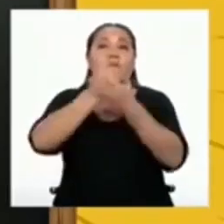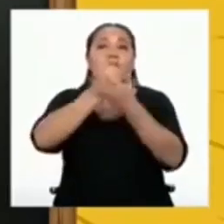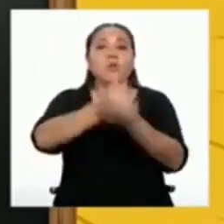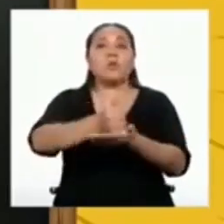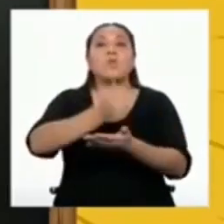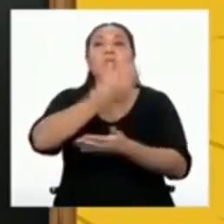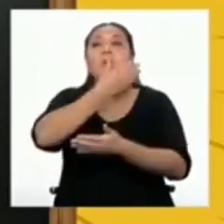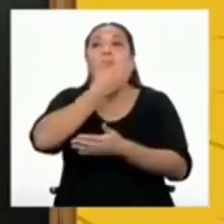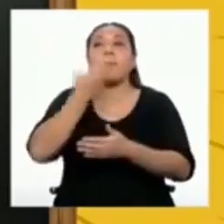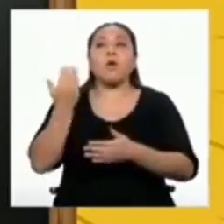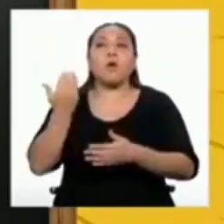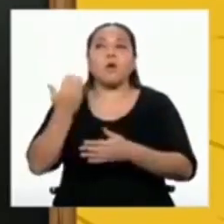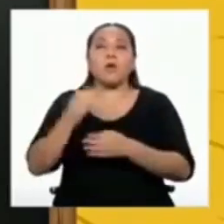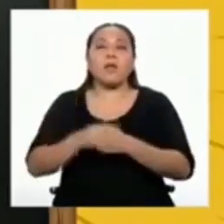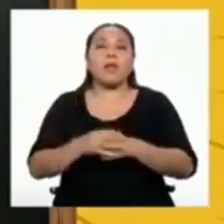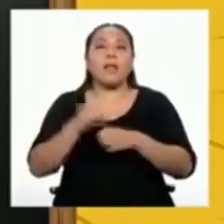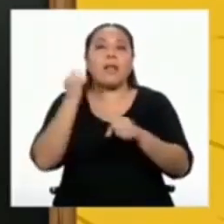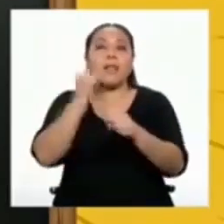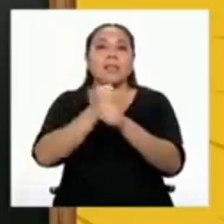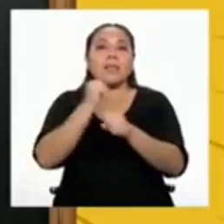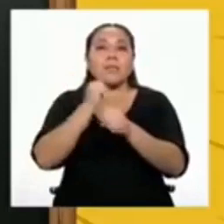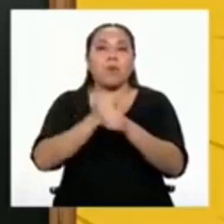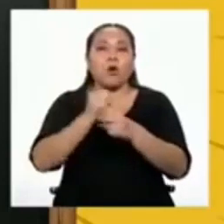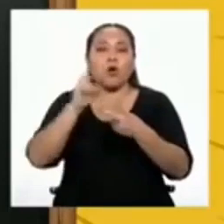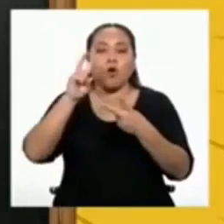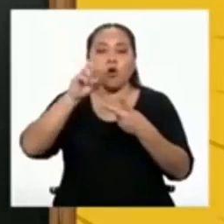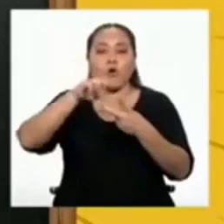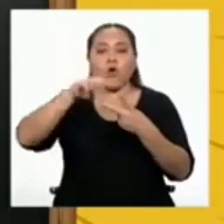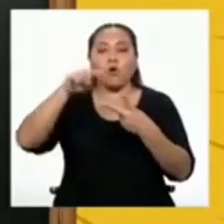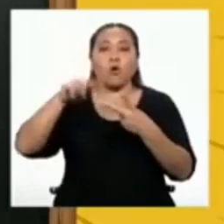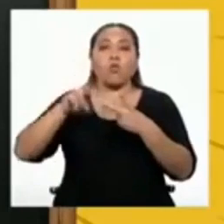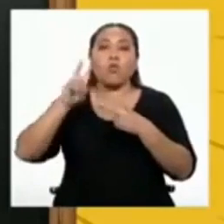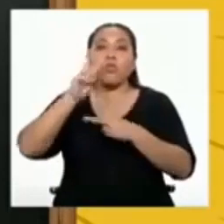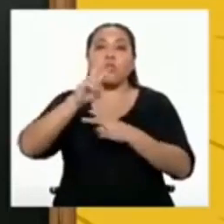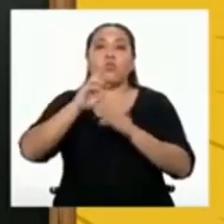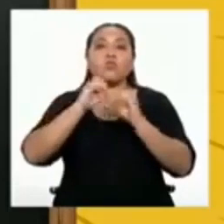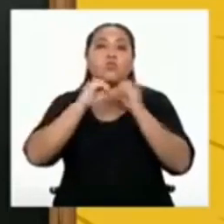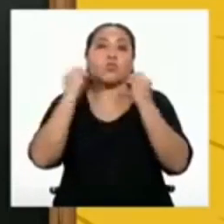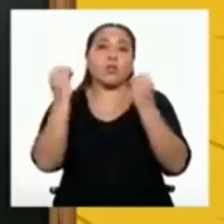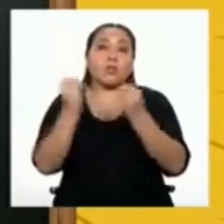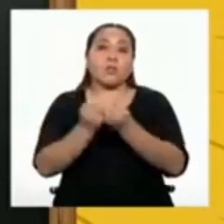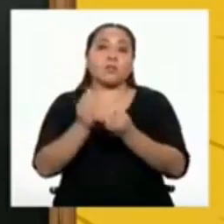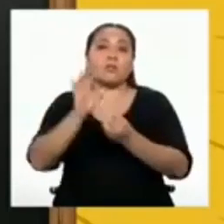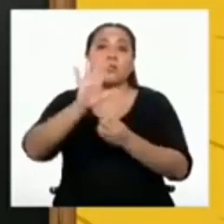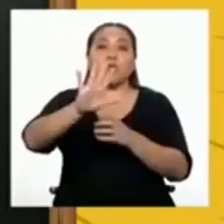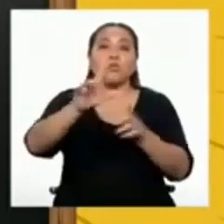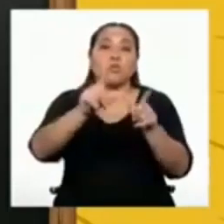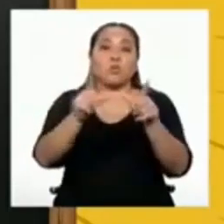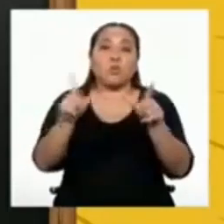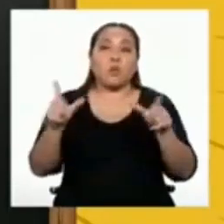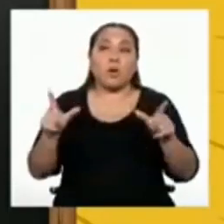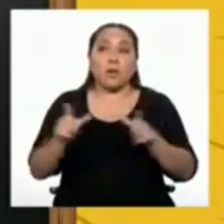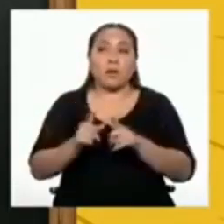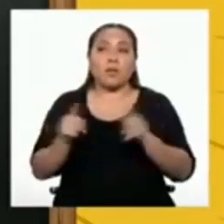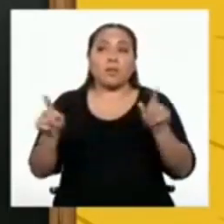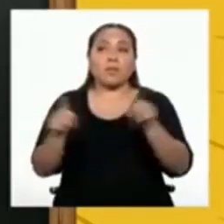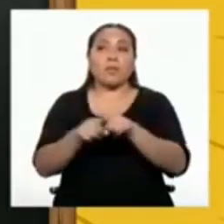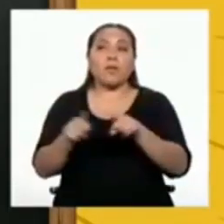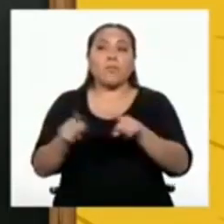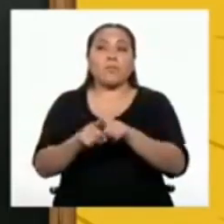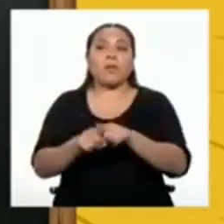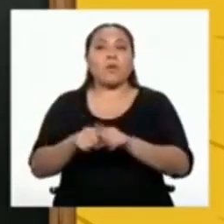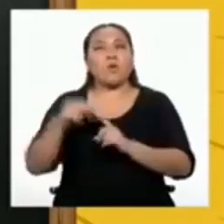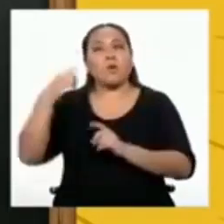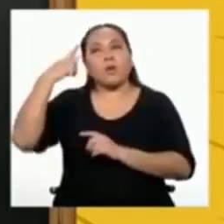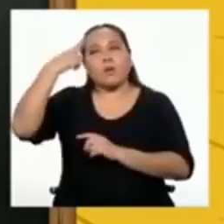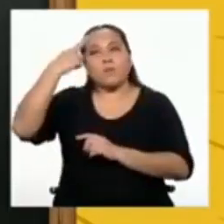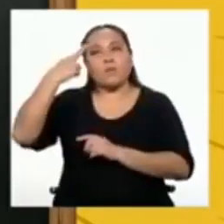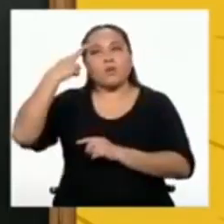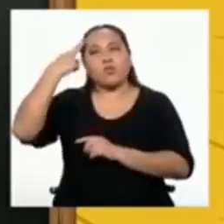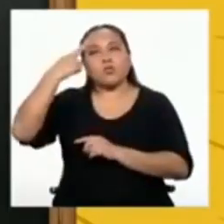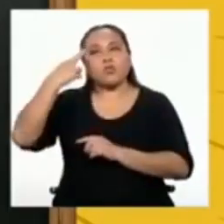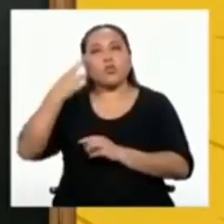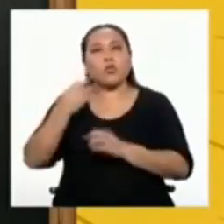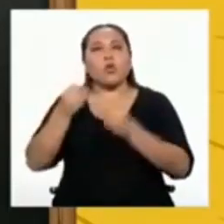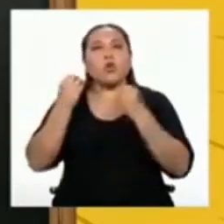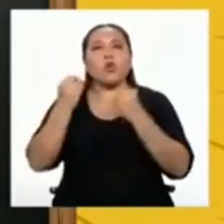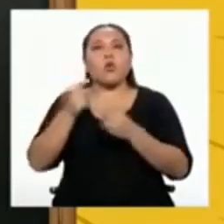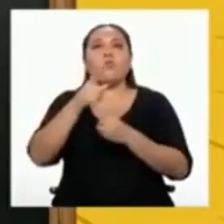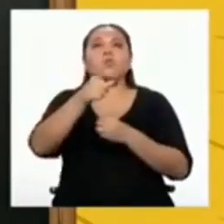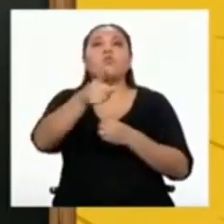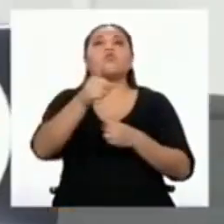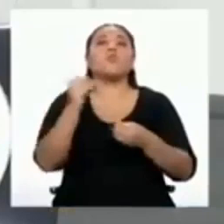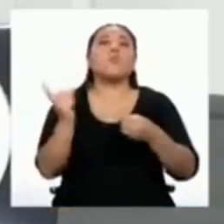a mejorar la labor de 2 instituciones públicas en tu distrito. Incluye además una descripción de cómo sería